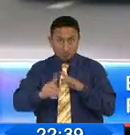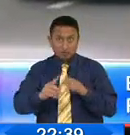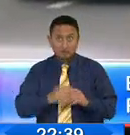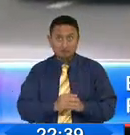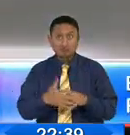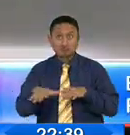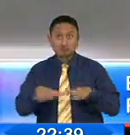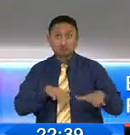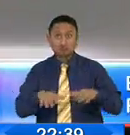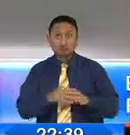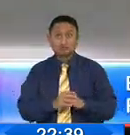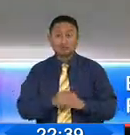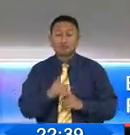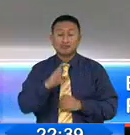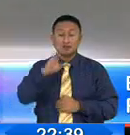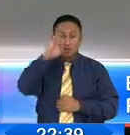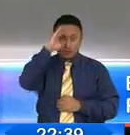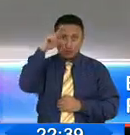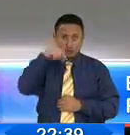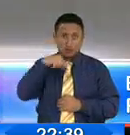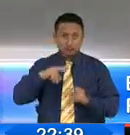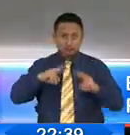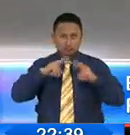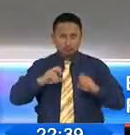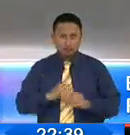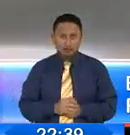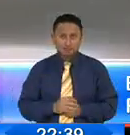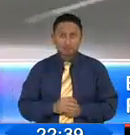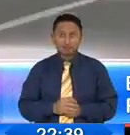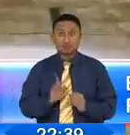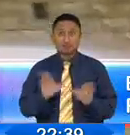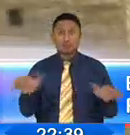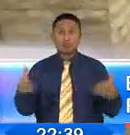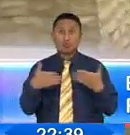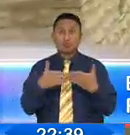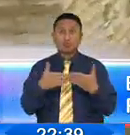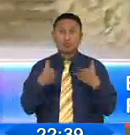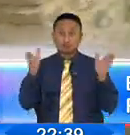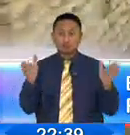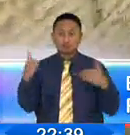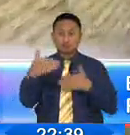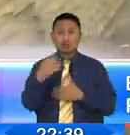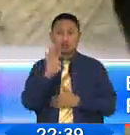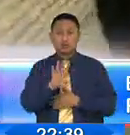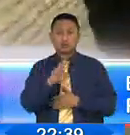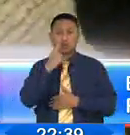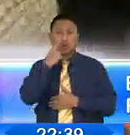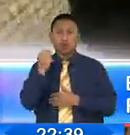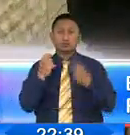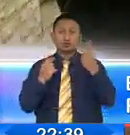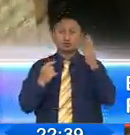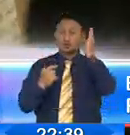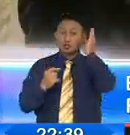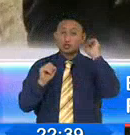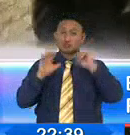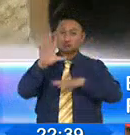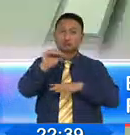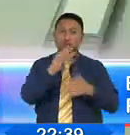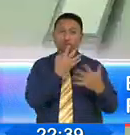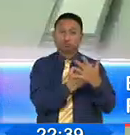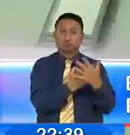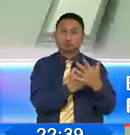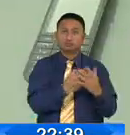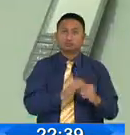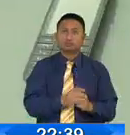coordinado entre el eje preventivo y de inteligencia, le cerraron las rutas de escape y los 4 hombres y 2 mujeres fueron capturados. Entre